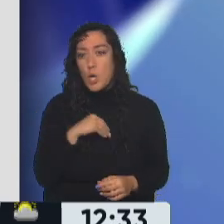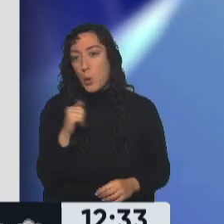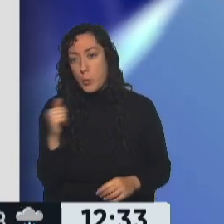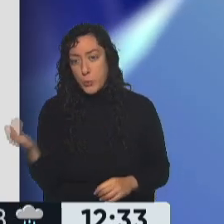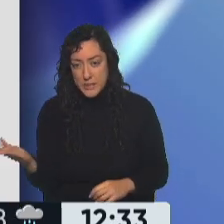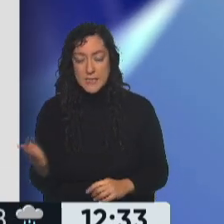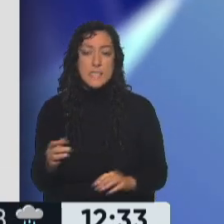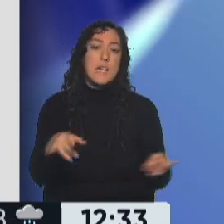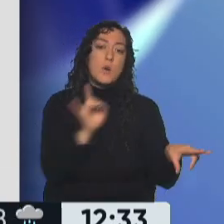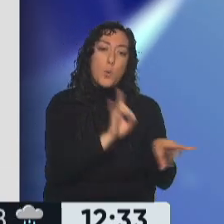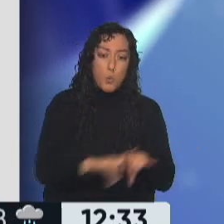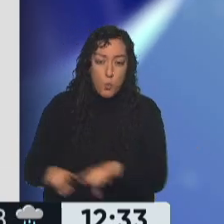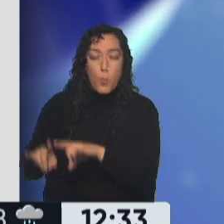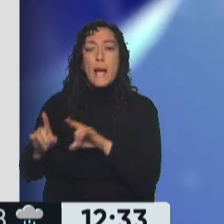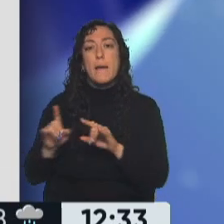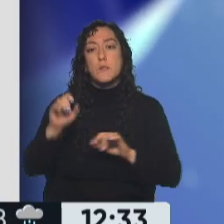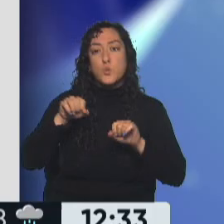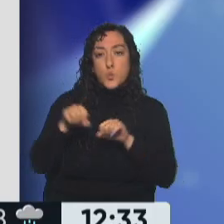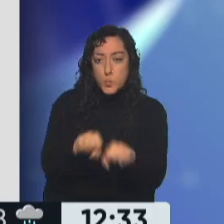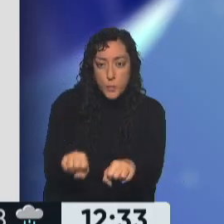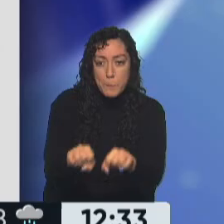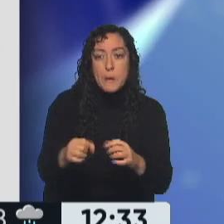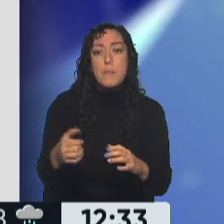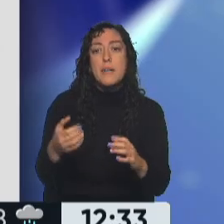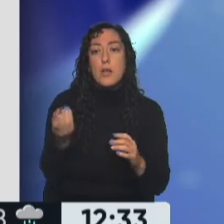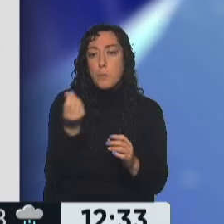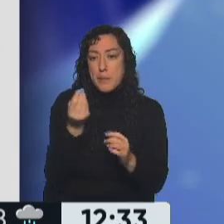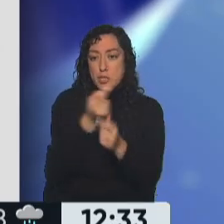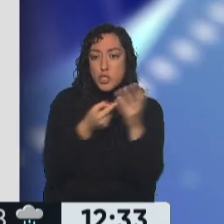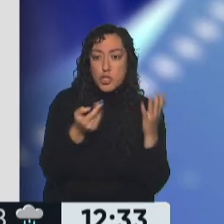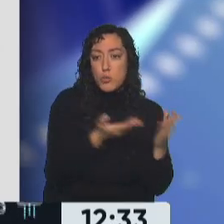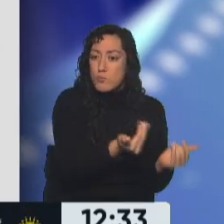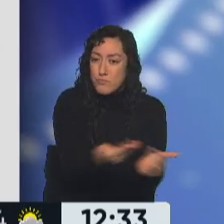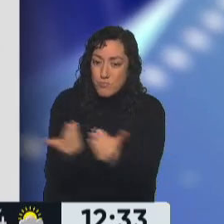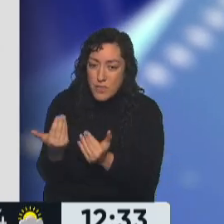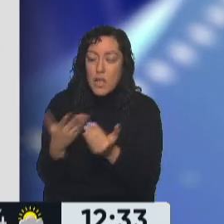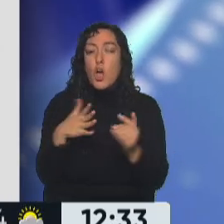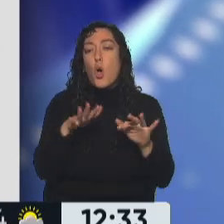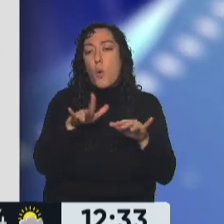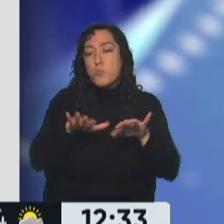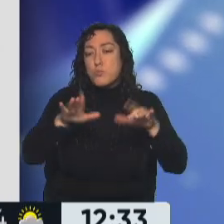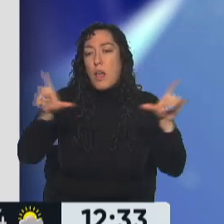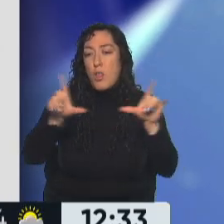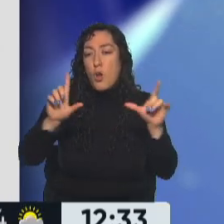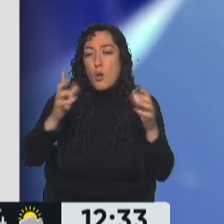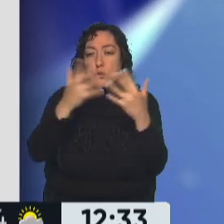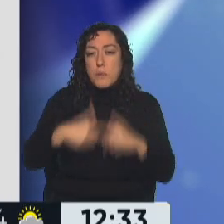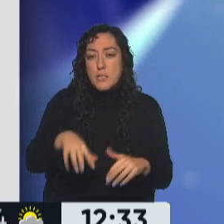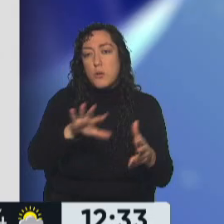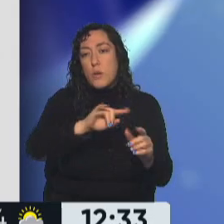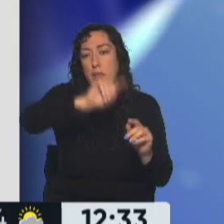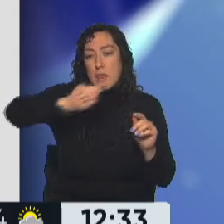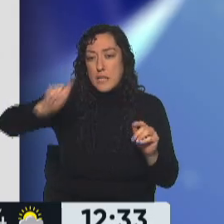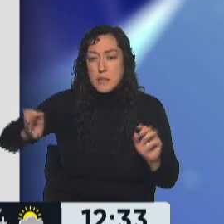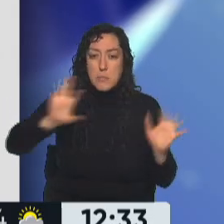de algún supermercado, levantamos todos los precios y la computadora te arma el índice más o menos en 4 horas. ¿Y qué tipo de productos